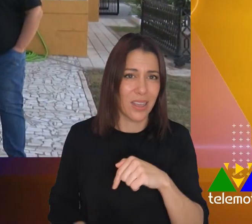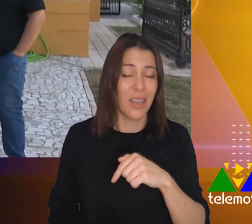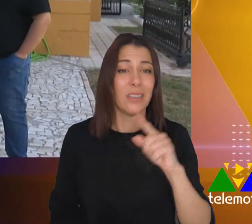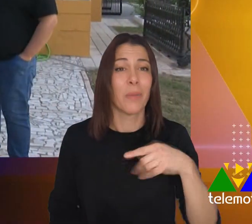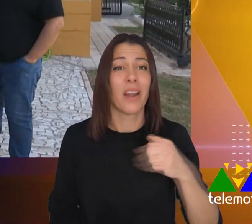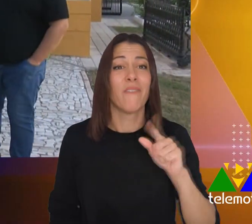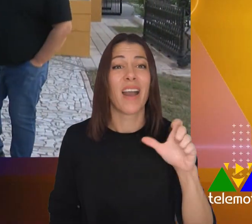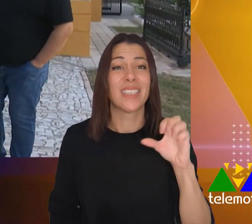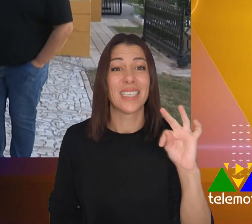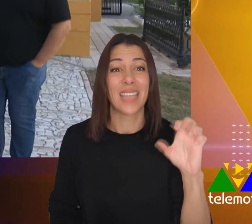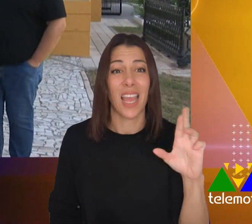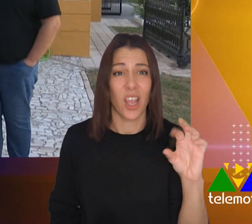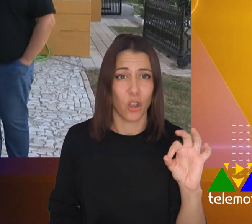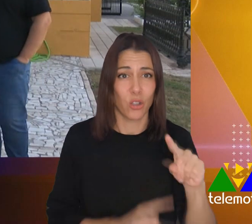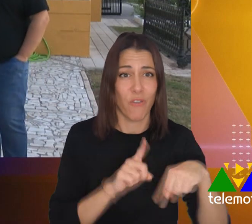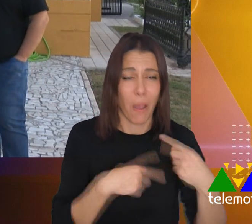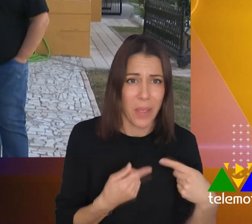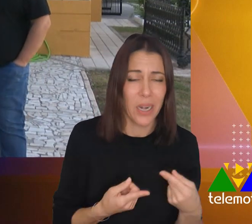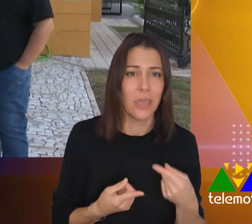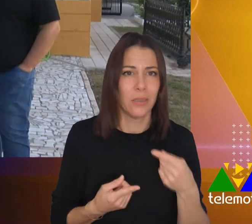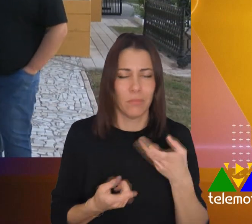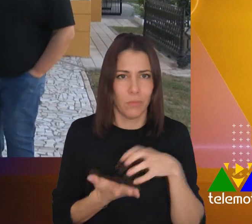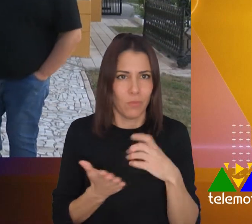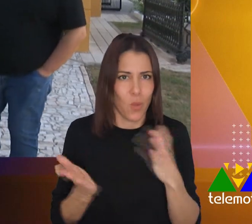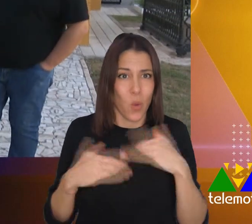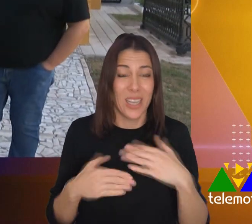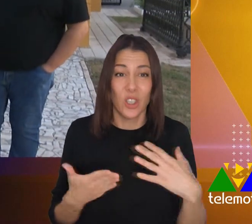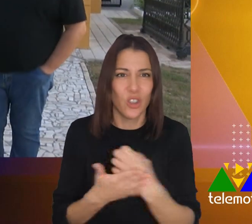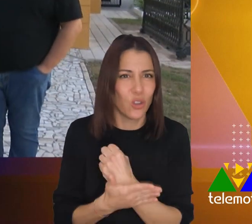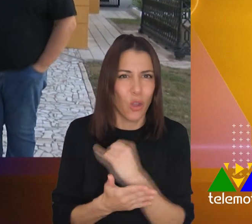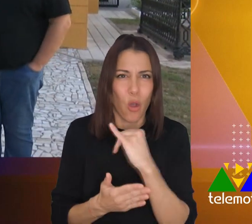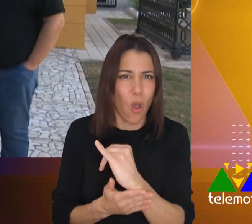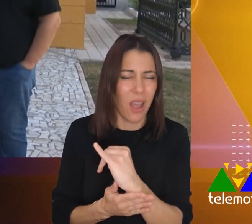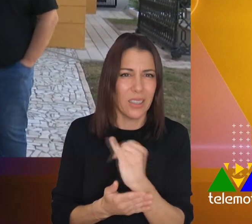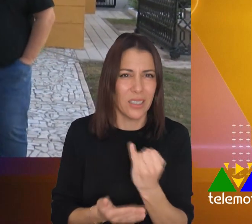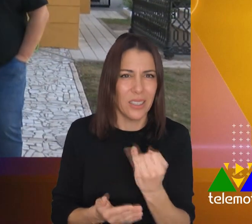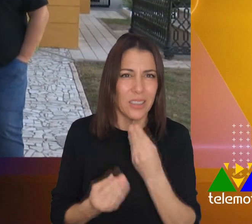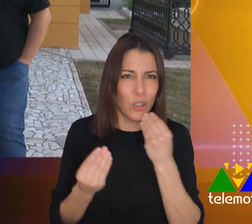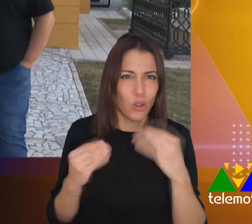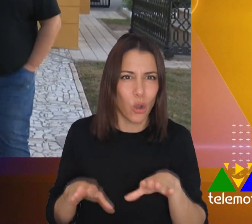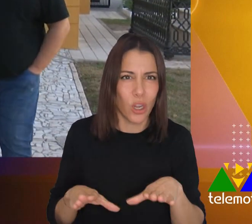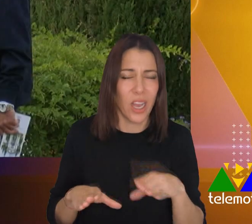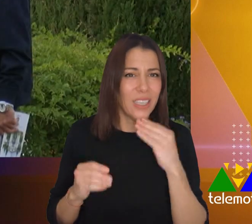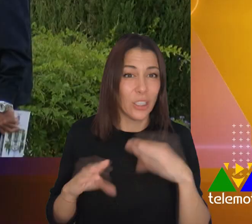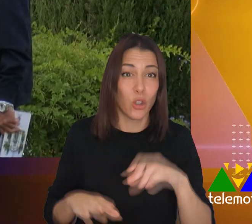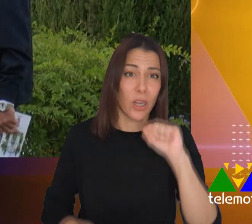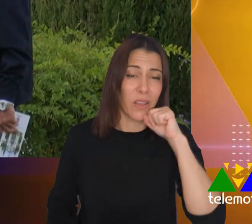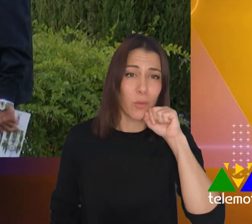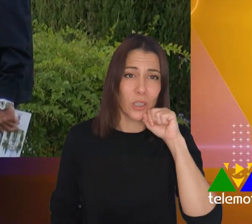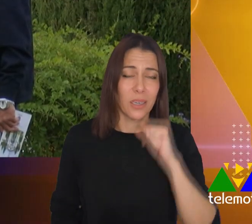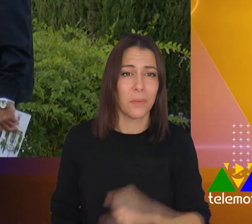Ballesteros, familia Ballesteros. Es decir, que indudablemente pues todo está lleno de historia